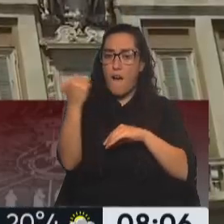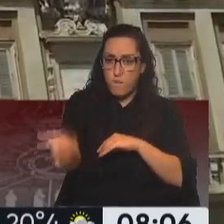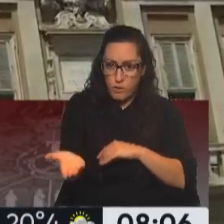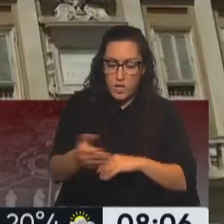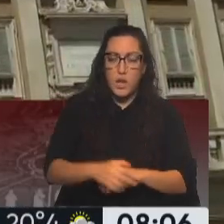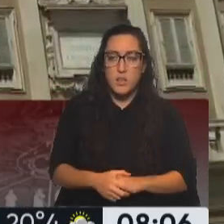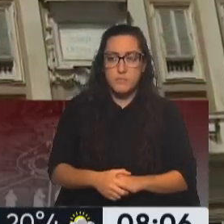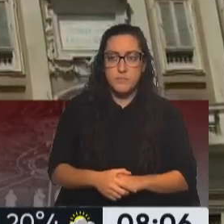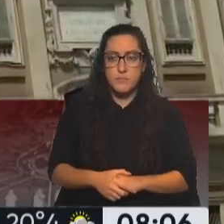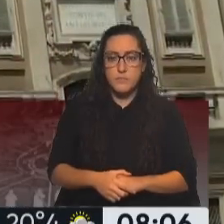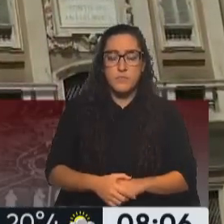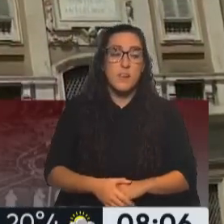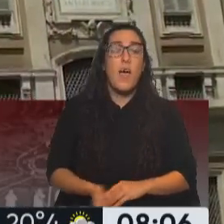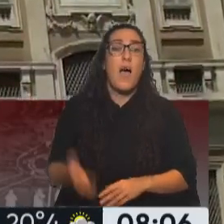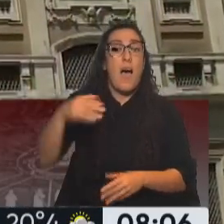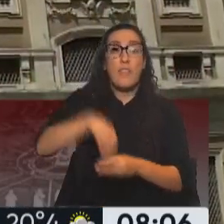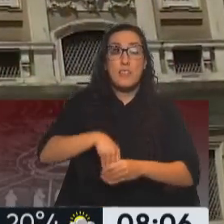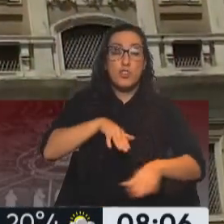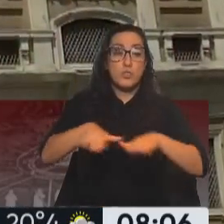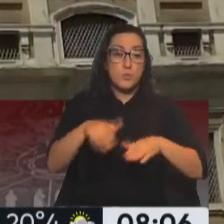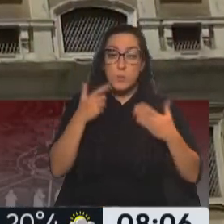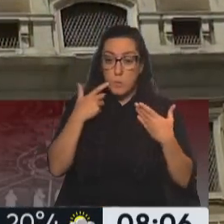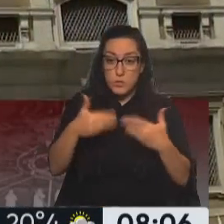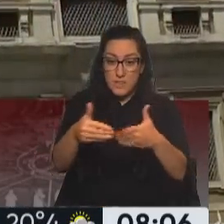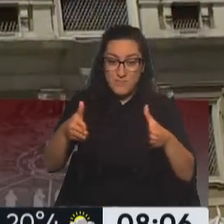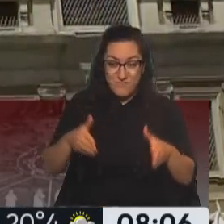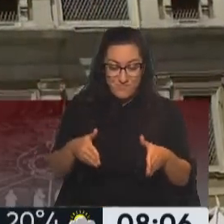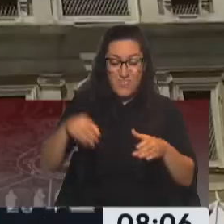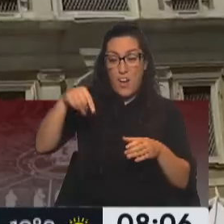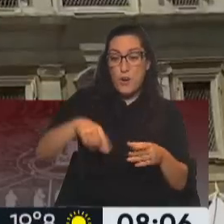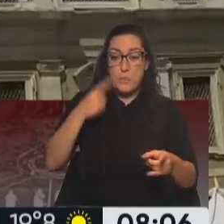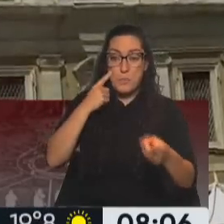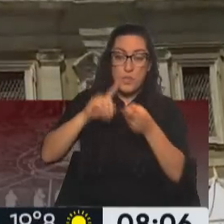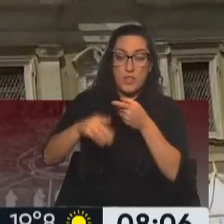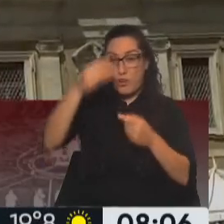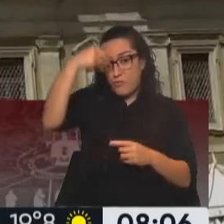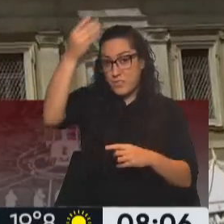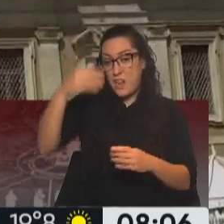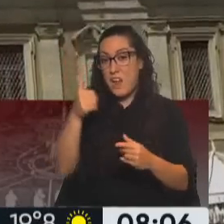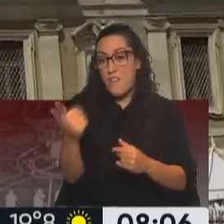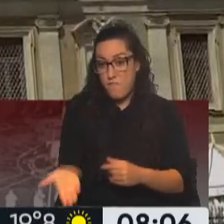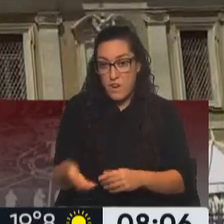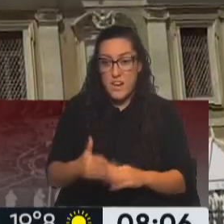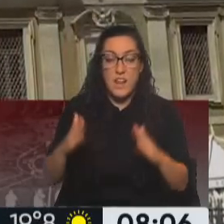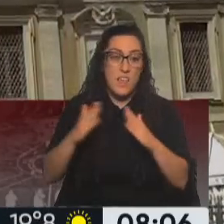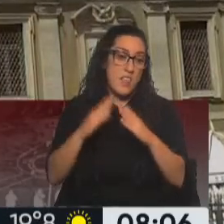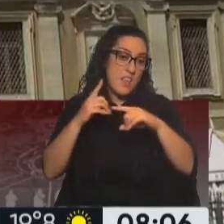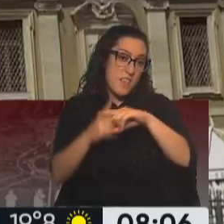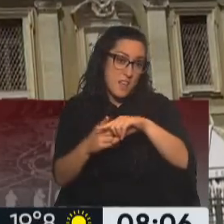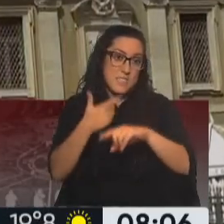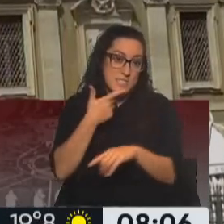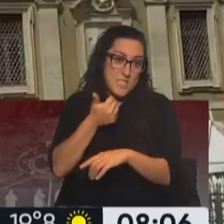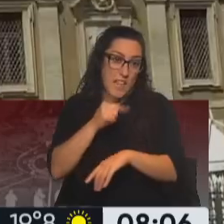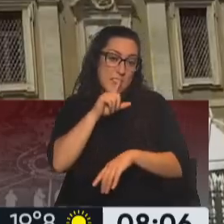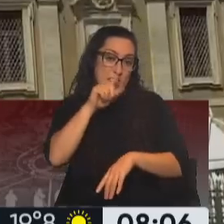pasando en el interior, recién lo compartíamos, ahora la imagen oficial, está en la transmisión oficial, lógicamente, de esta fachada de Santa María